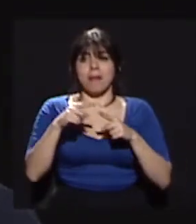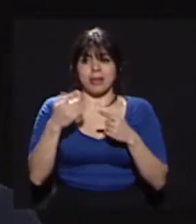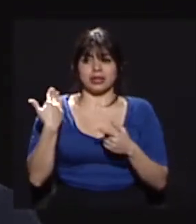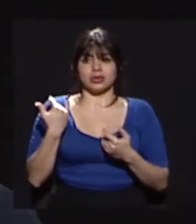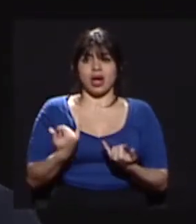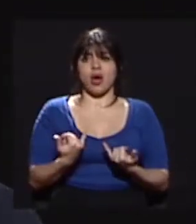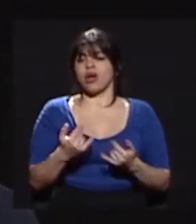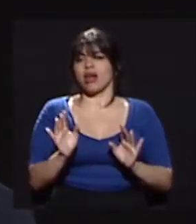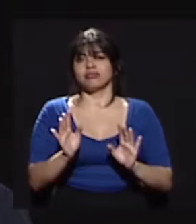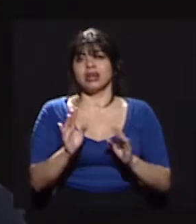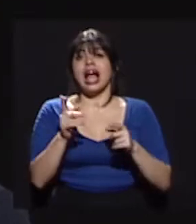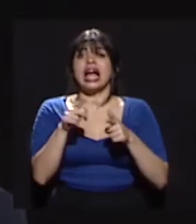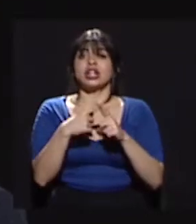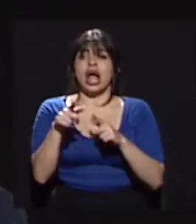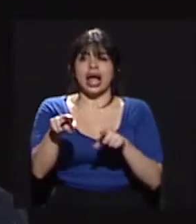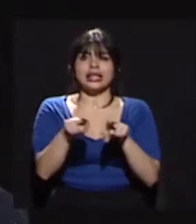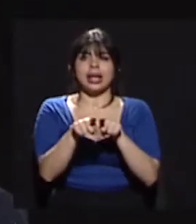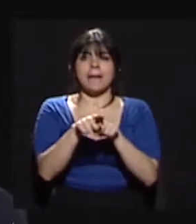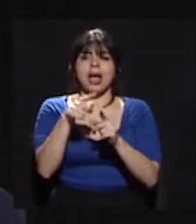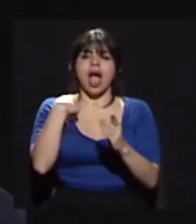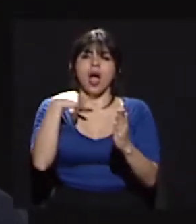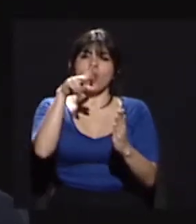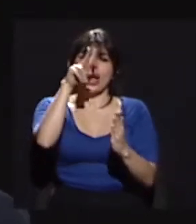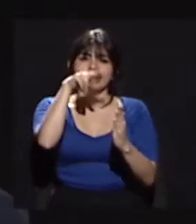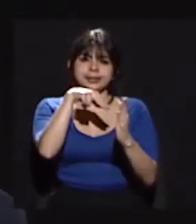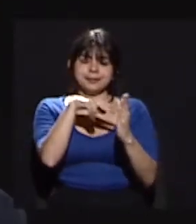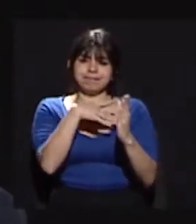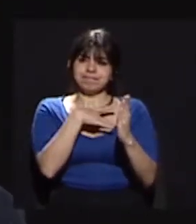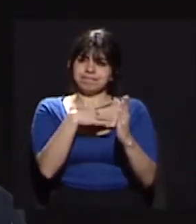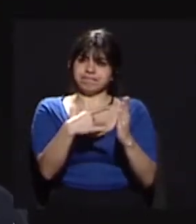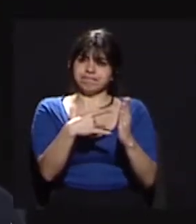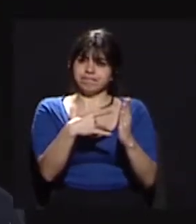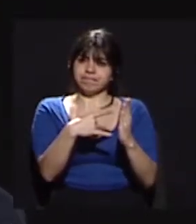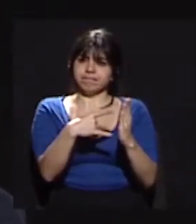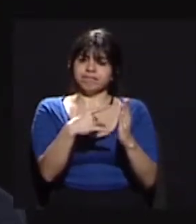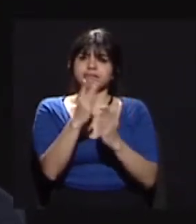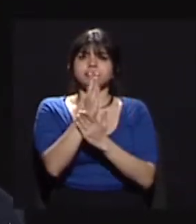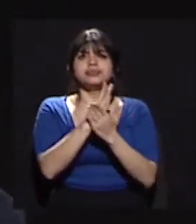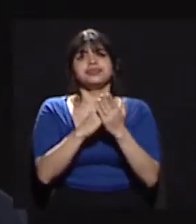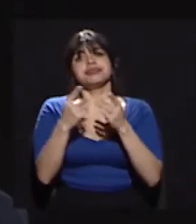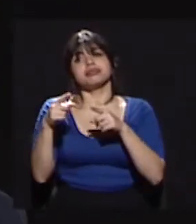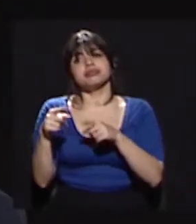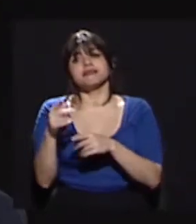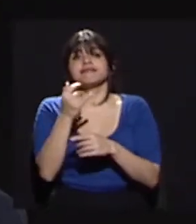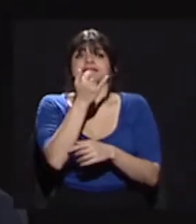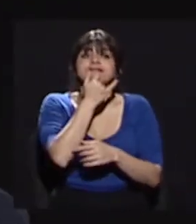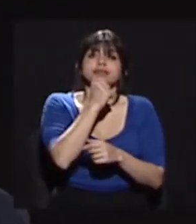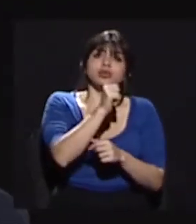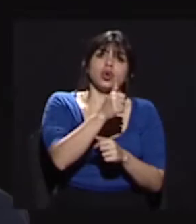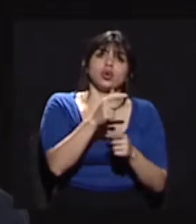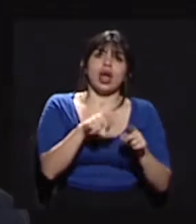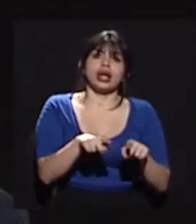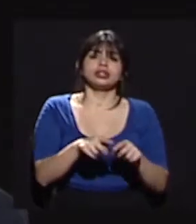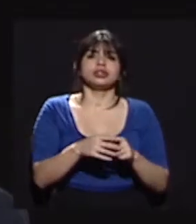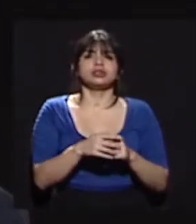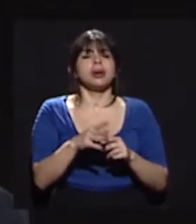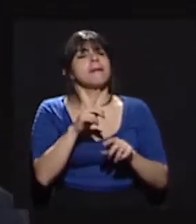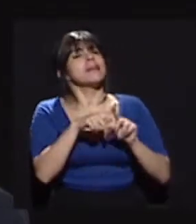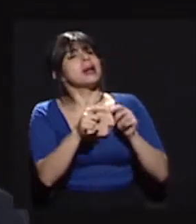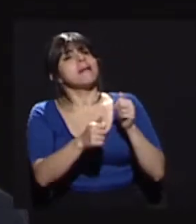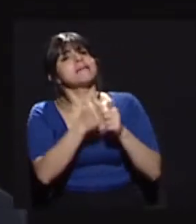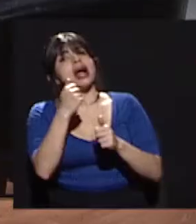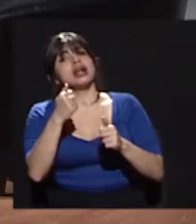entonces también ahí yo creo que hay una lectura interesada en algunos casos se equivocan en otros eran más los